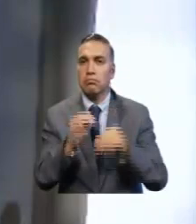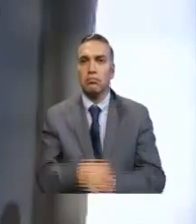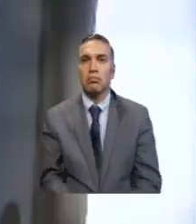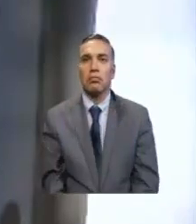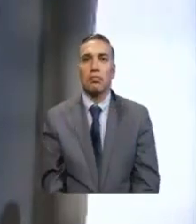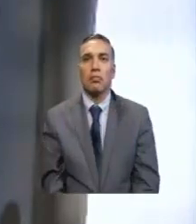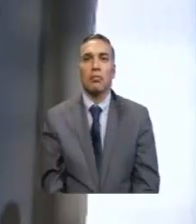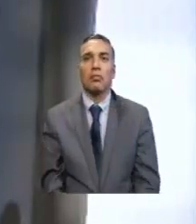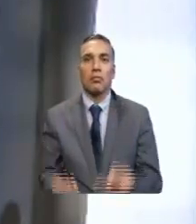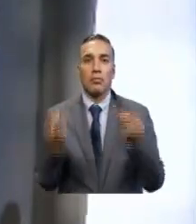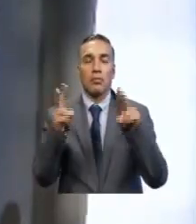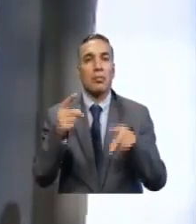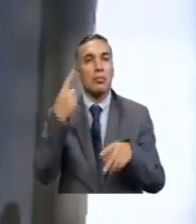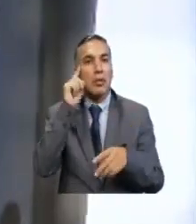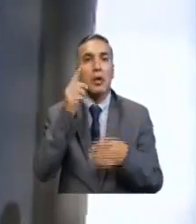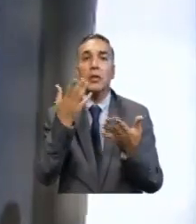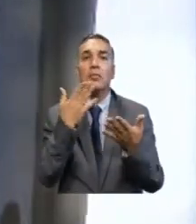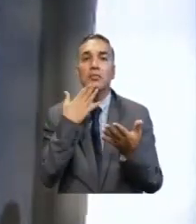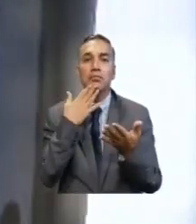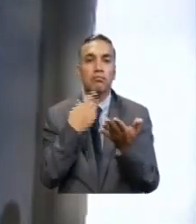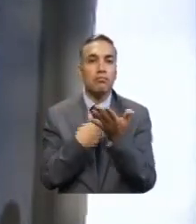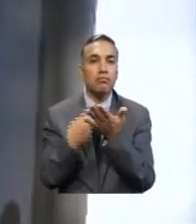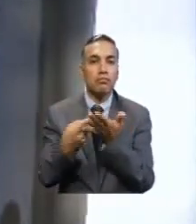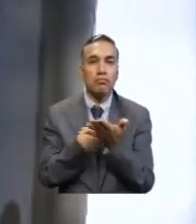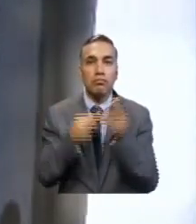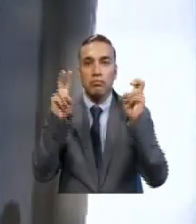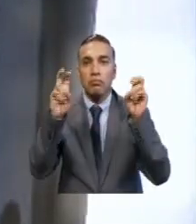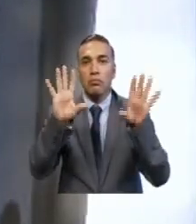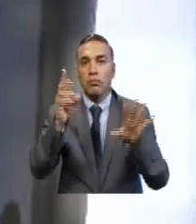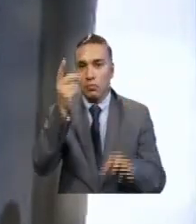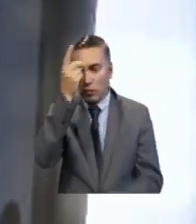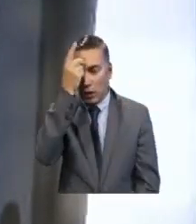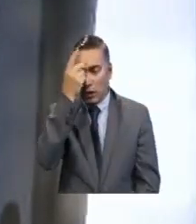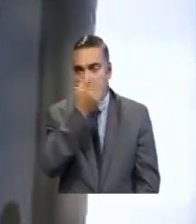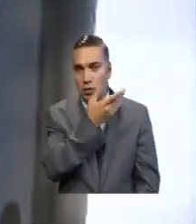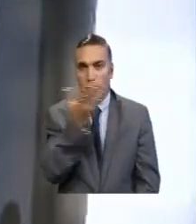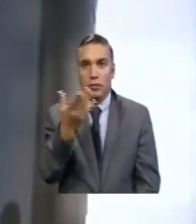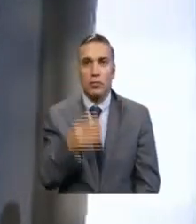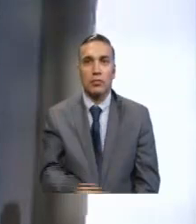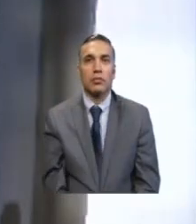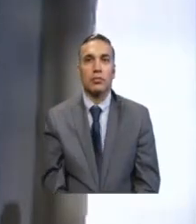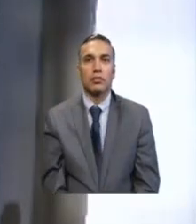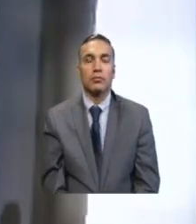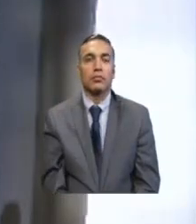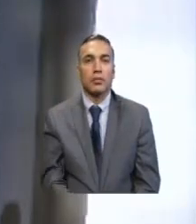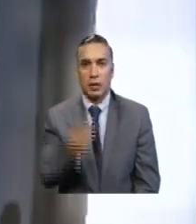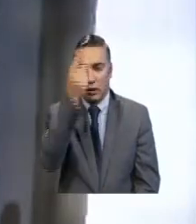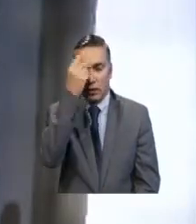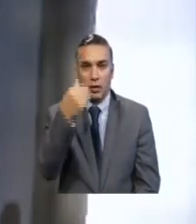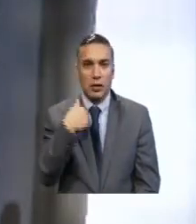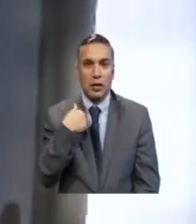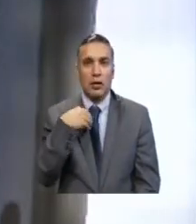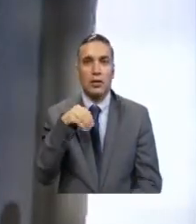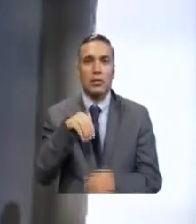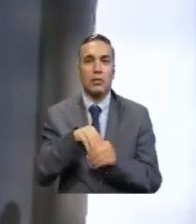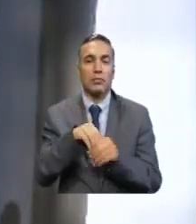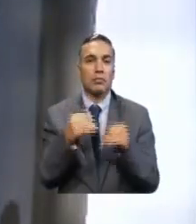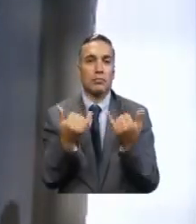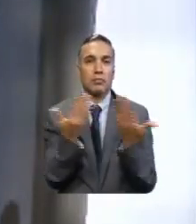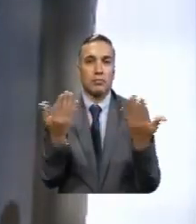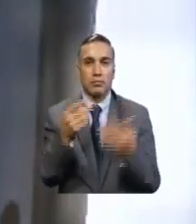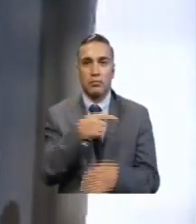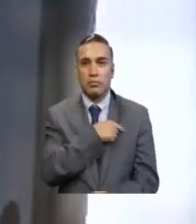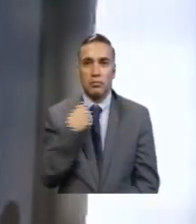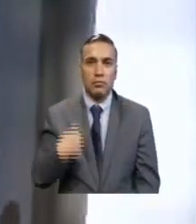también para discutir efectivamente el tema de la deuda bilateral, de los compromisos financieros bilaterales que tenemos, un